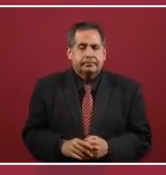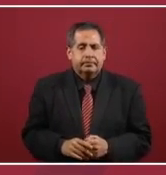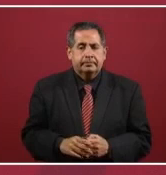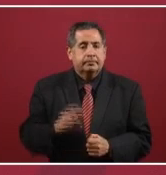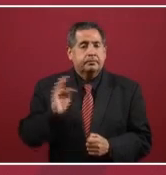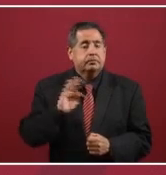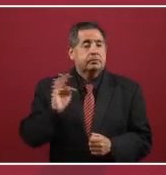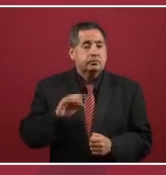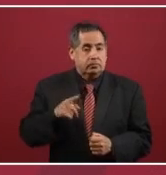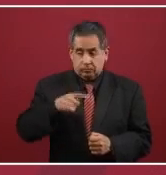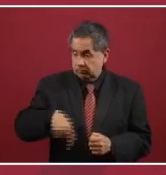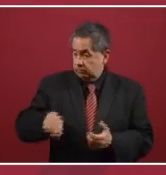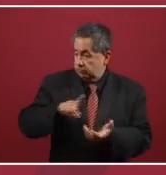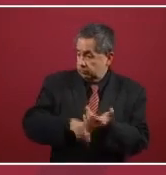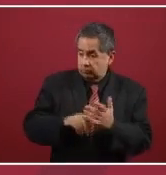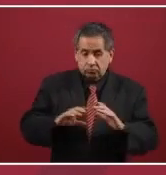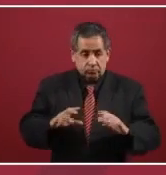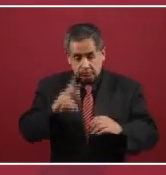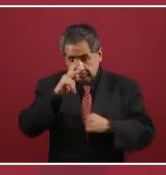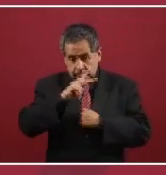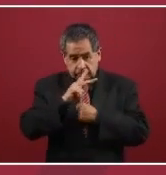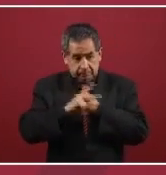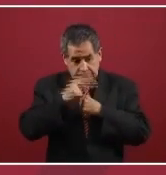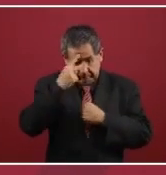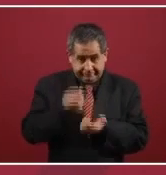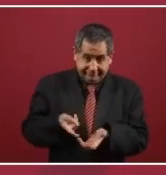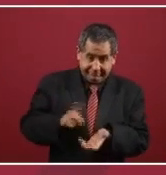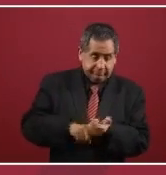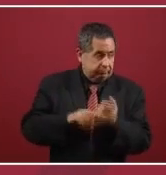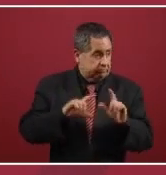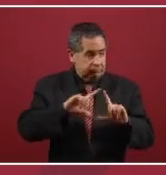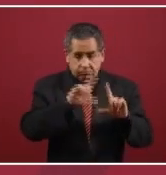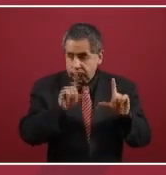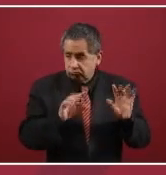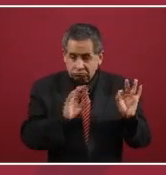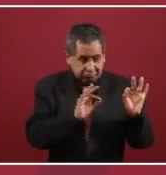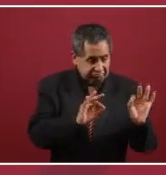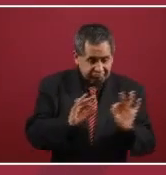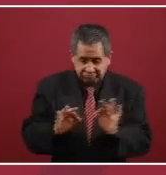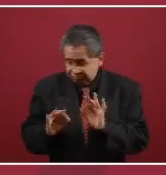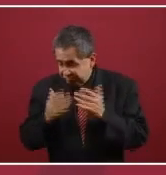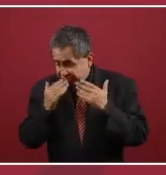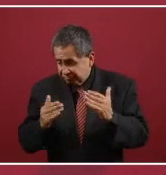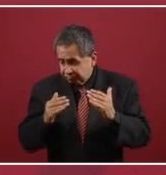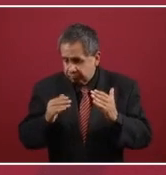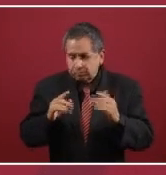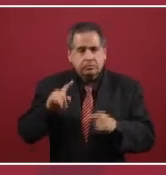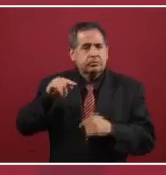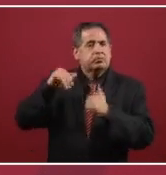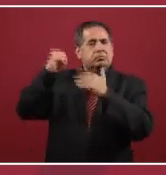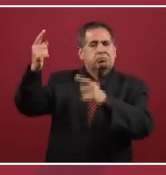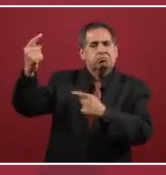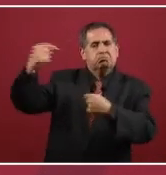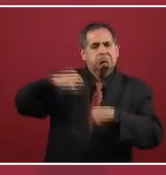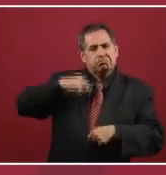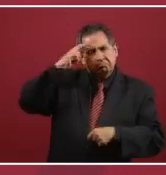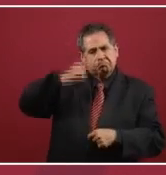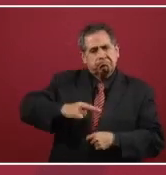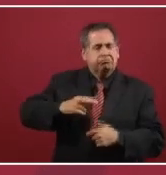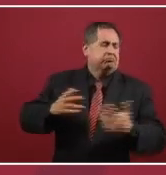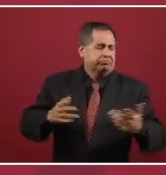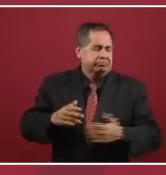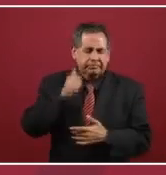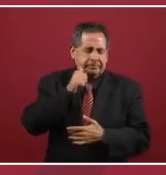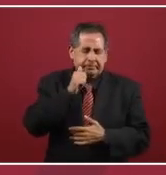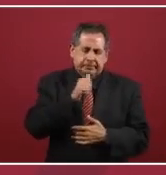nos va bien en México, nos van a respetar afuera,